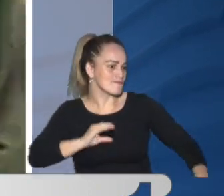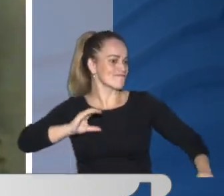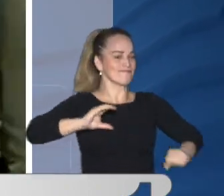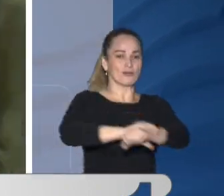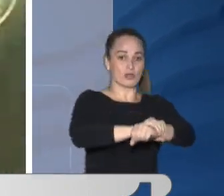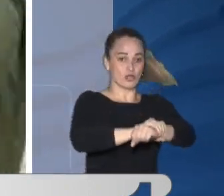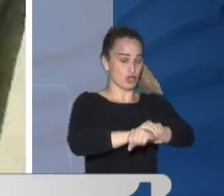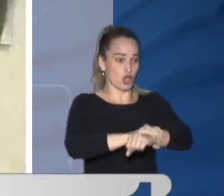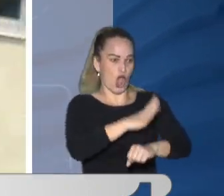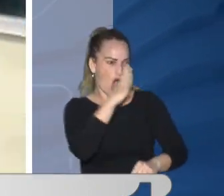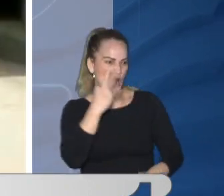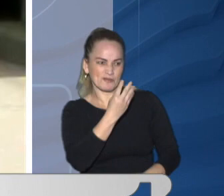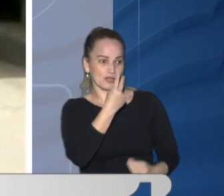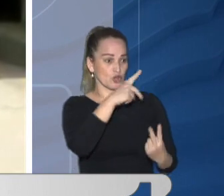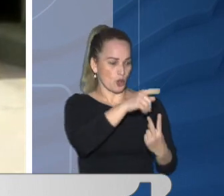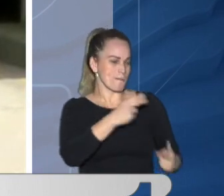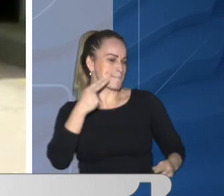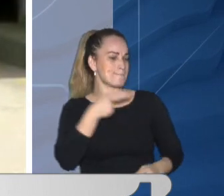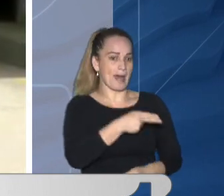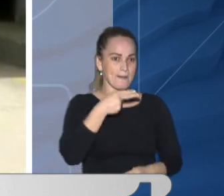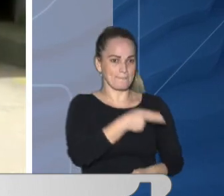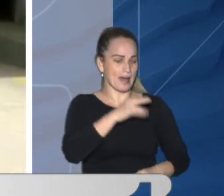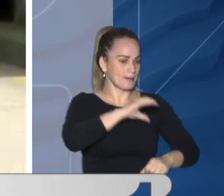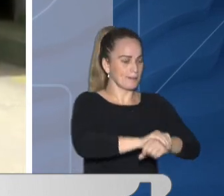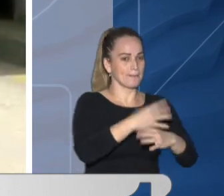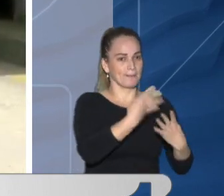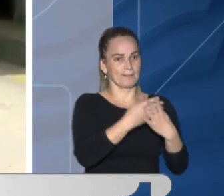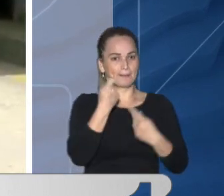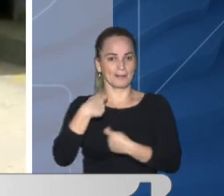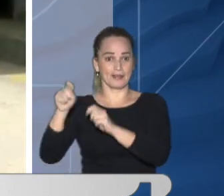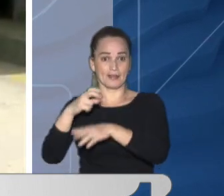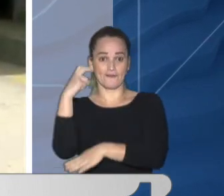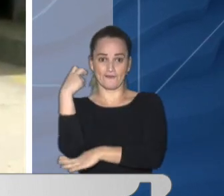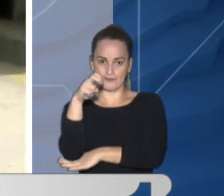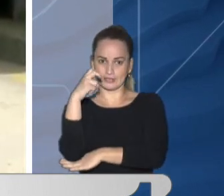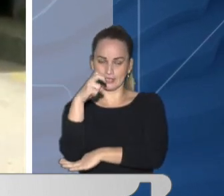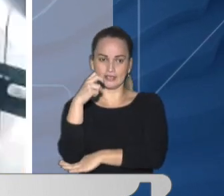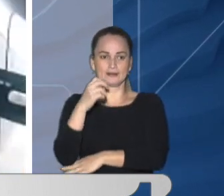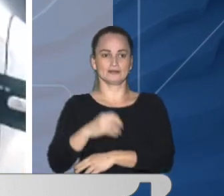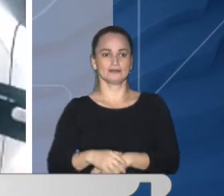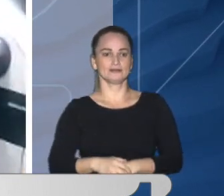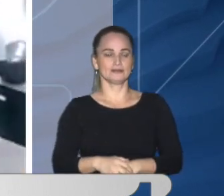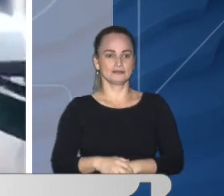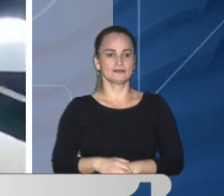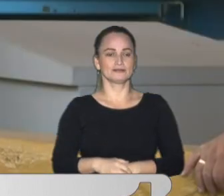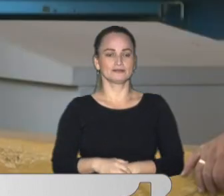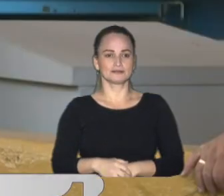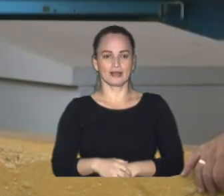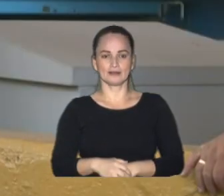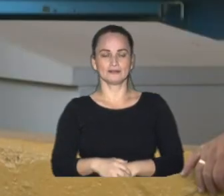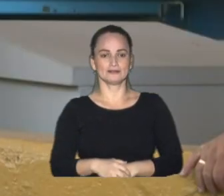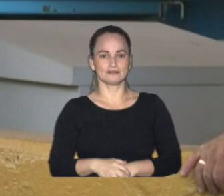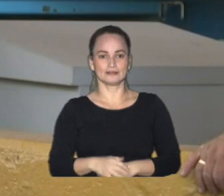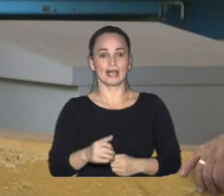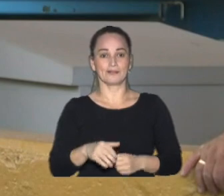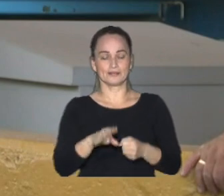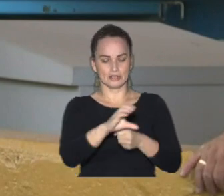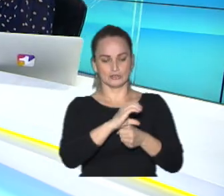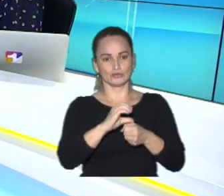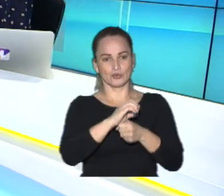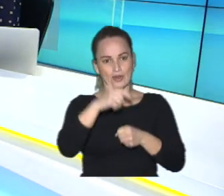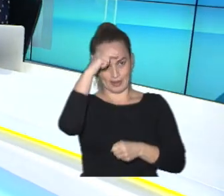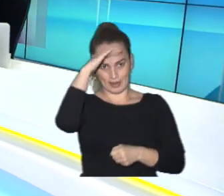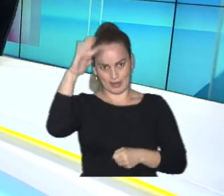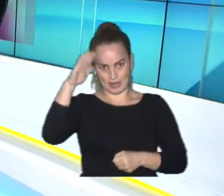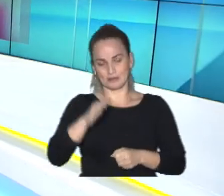dos responsables del hecho y fueron puestos a disposición de la Fiscalía General de la Nación. Por ahora es toda la información desde Cartagena. Más